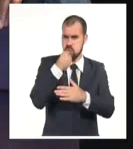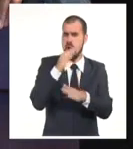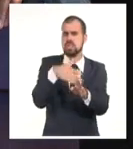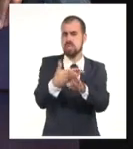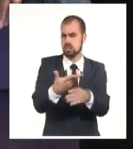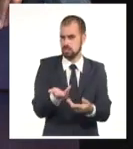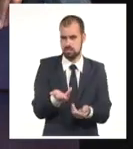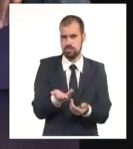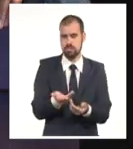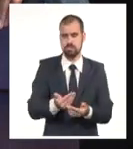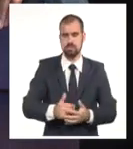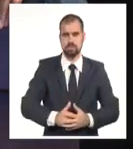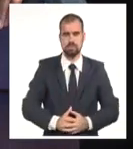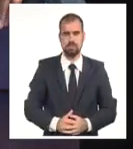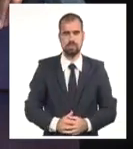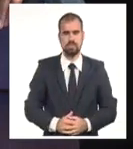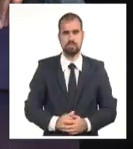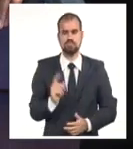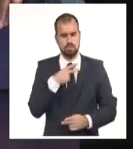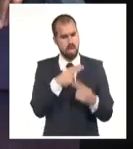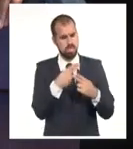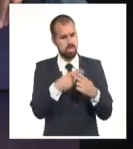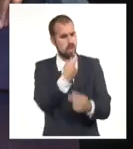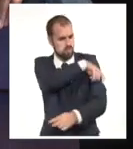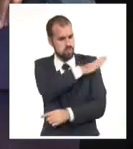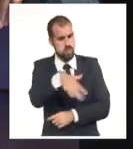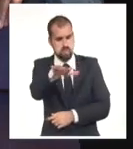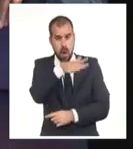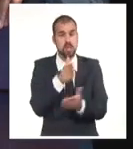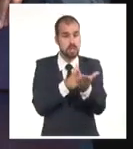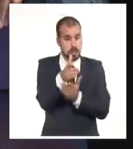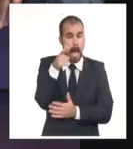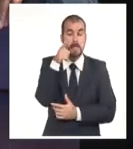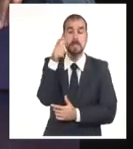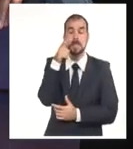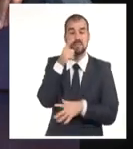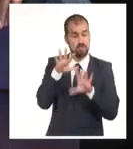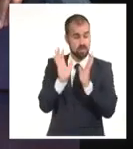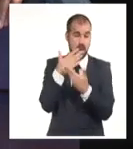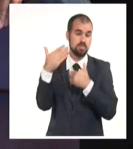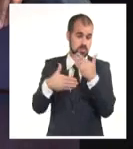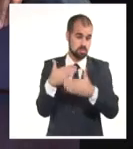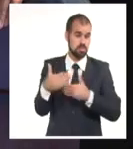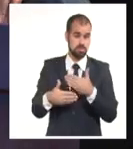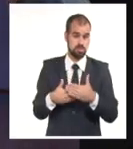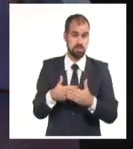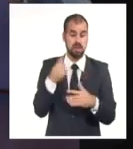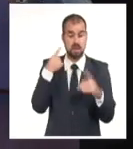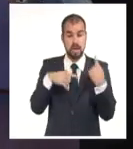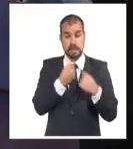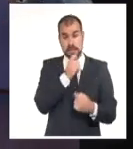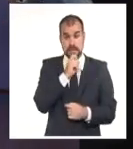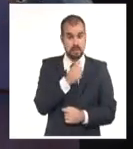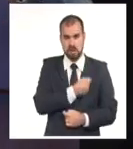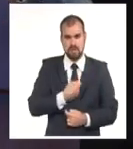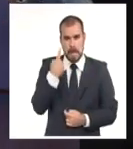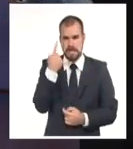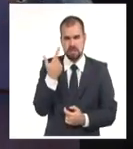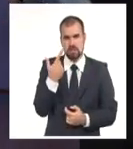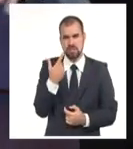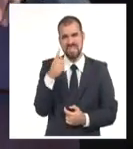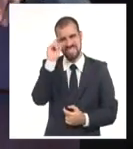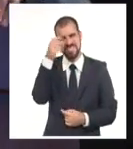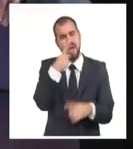mayor profundidad y confiamos en que el pueblo continúe atento a estos hechos en el difícil esfuerzo de distinguir la verdad de